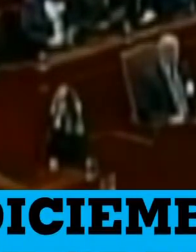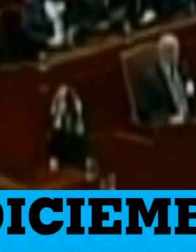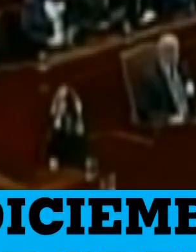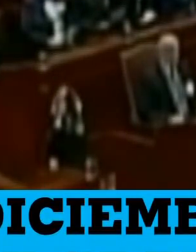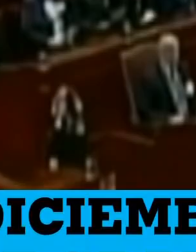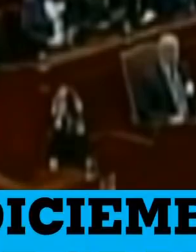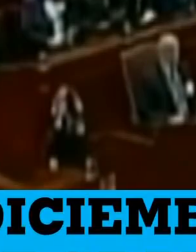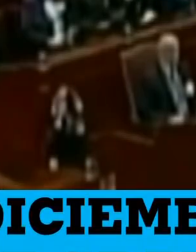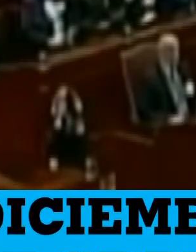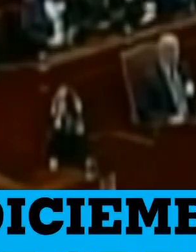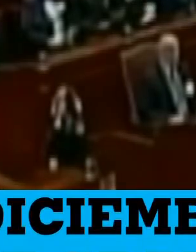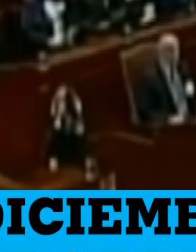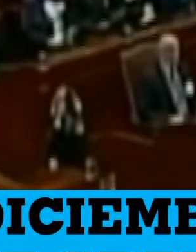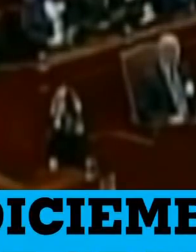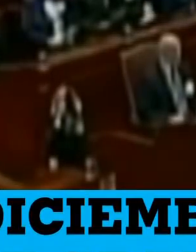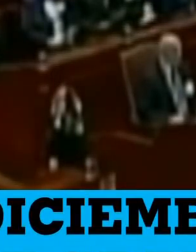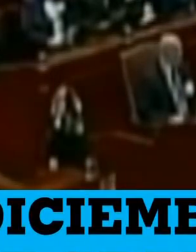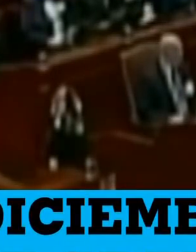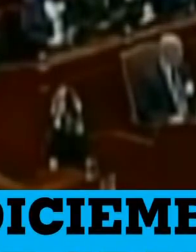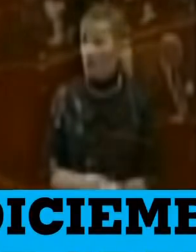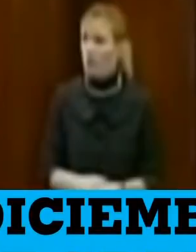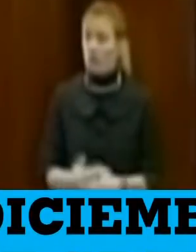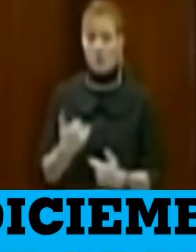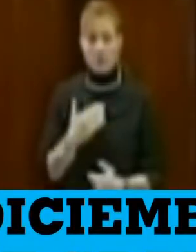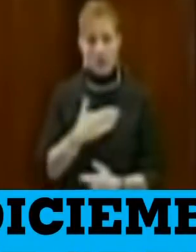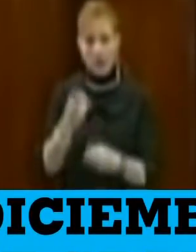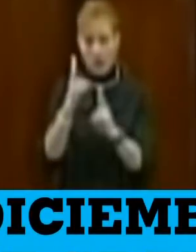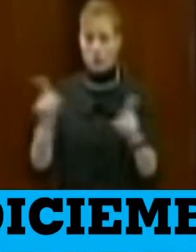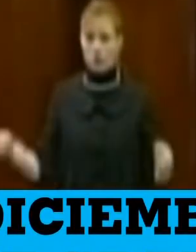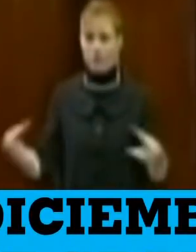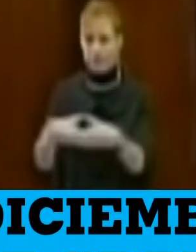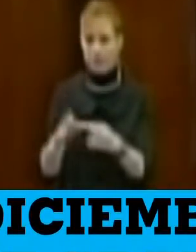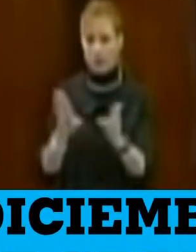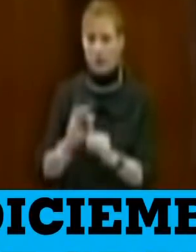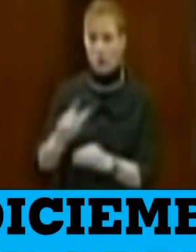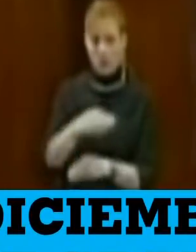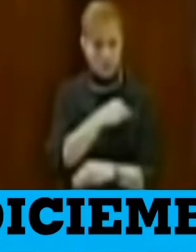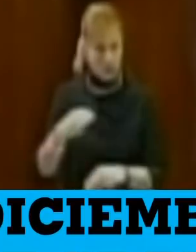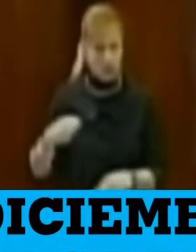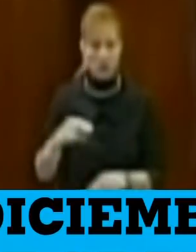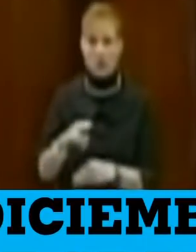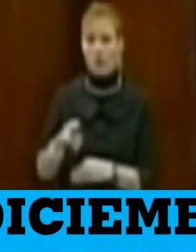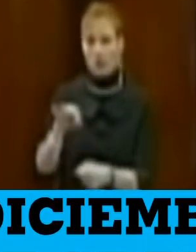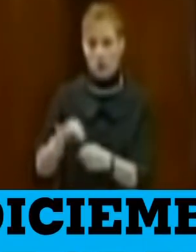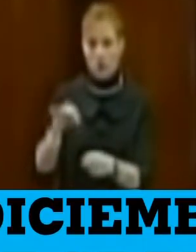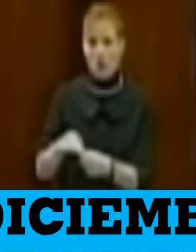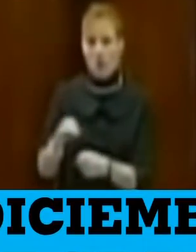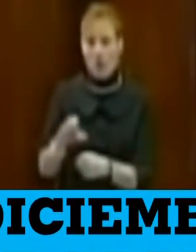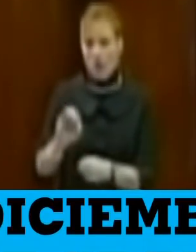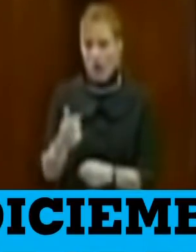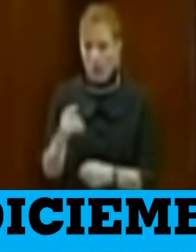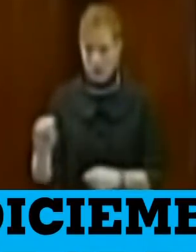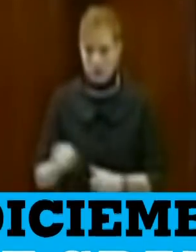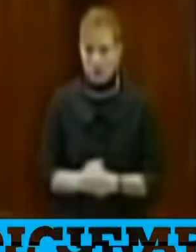14 de diciembre. Ellos elegirán directamente al presidente y al vicepresidente. Los grandes electores no están obligados a honrar su